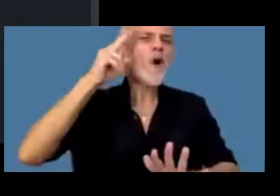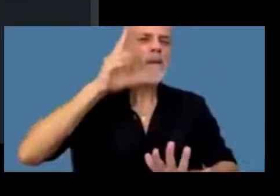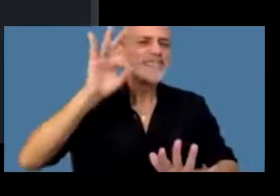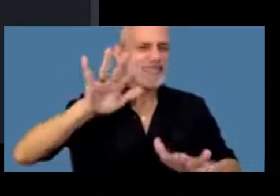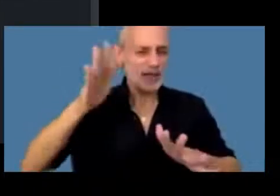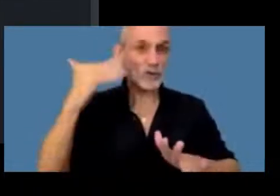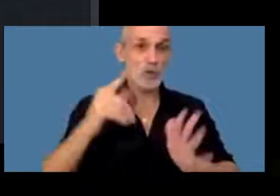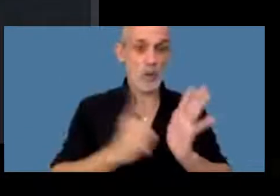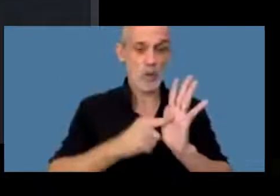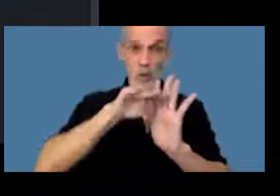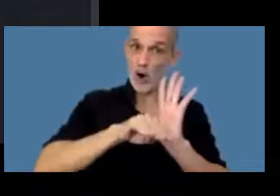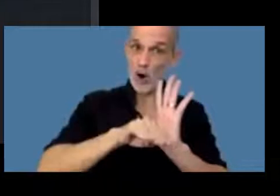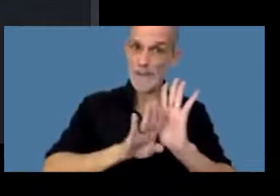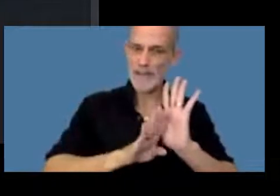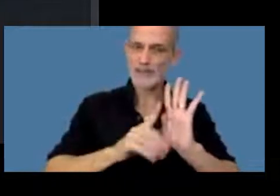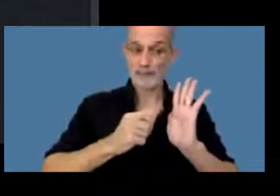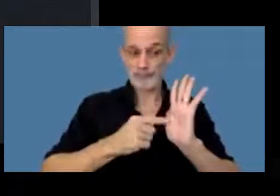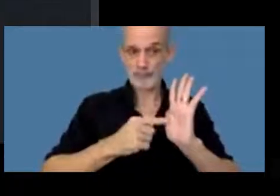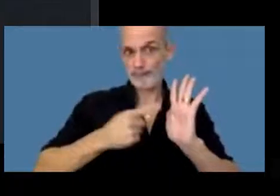normas. Eso era lo que mandaba, digamos.